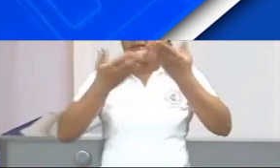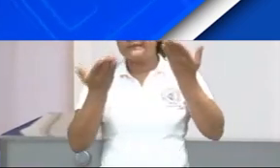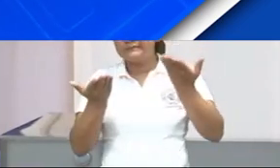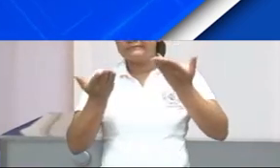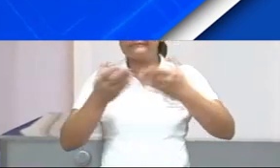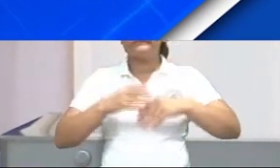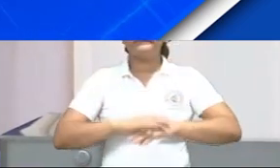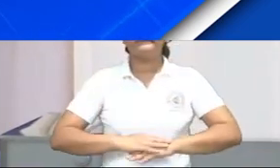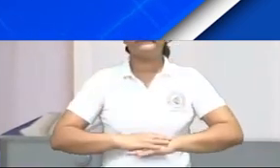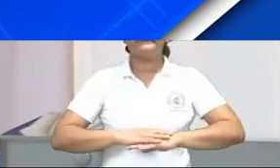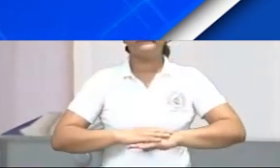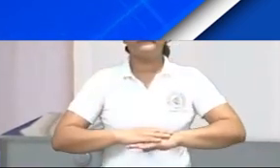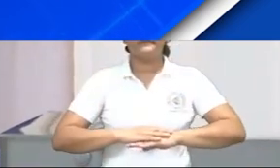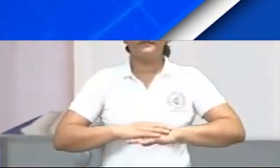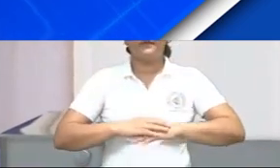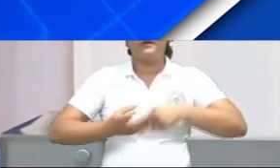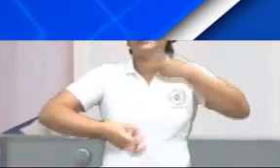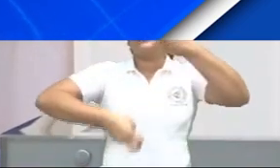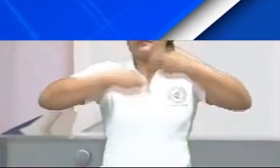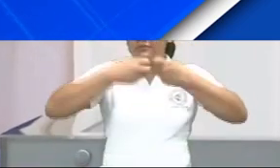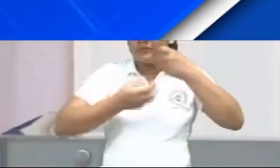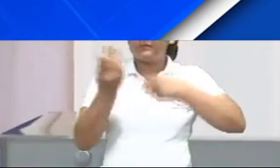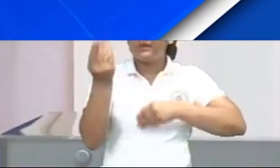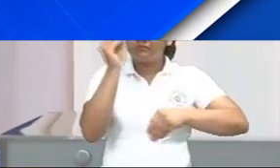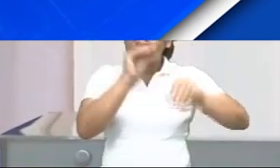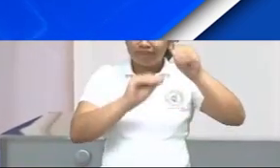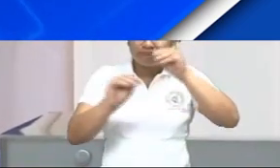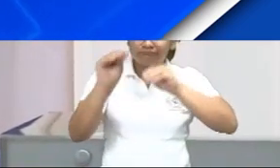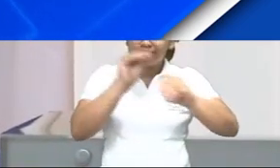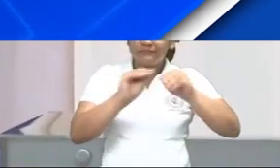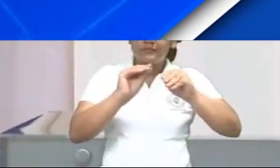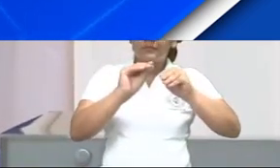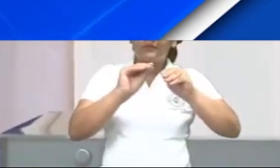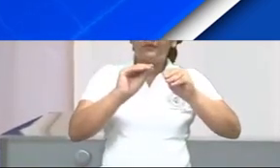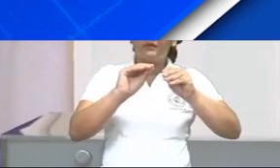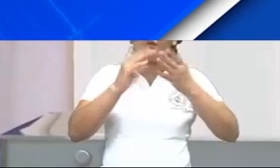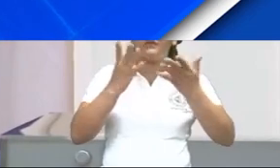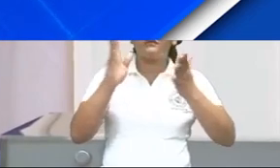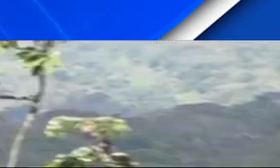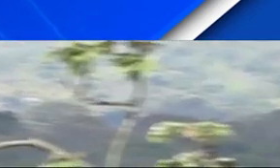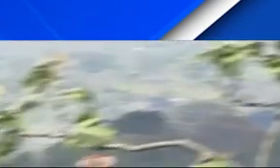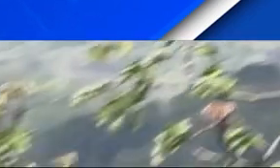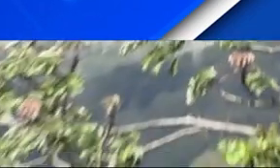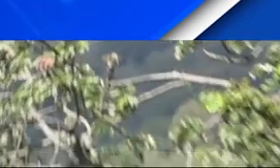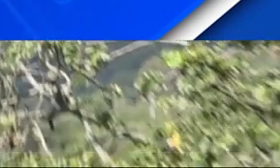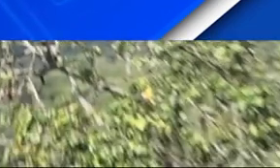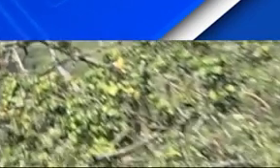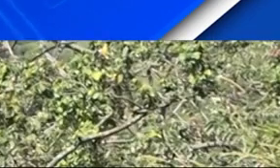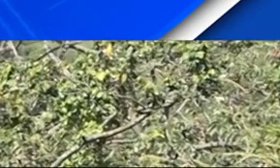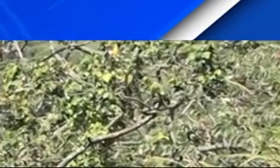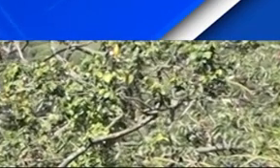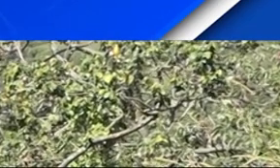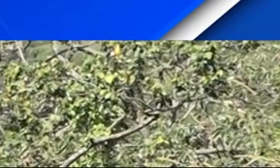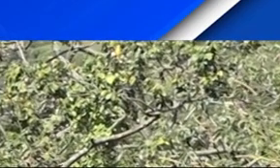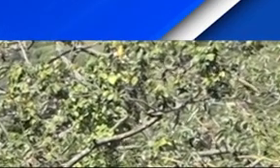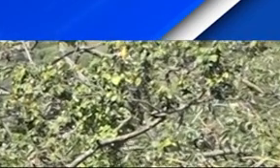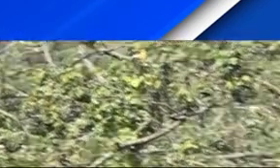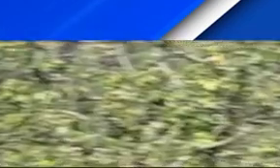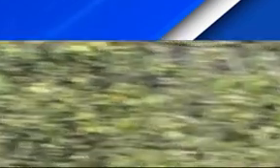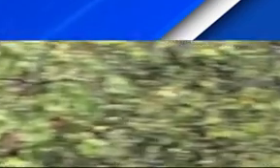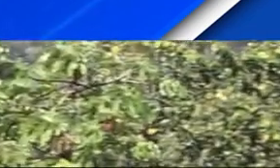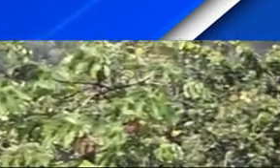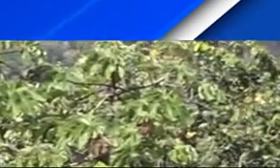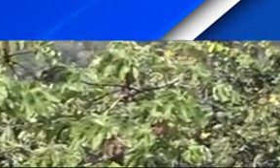consolidó la senda del crecimiento económico con un ingreso total de 120 millones de córdobas, superando